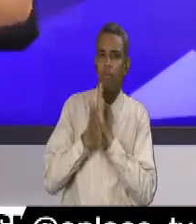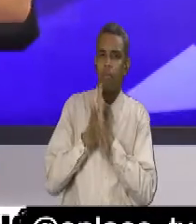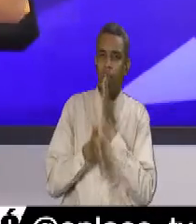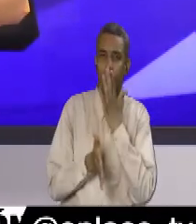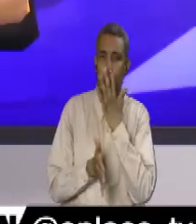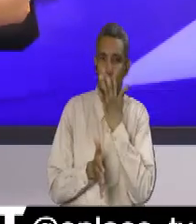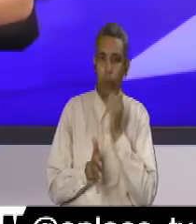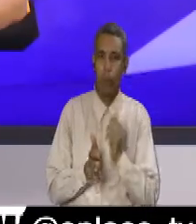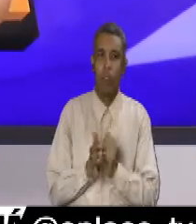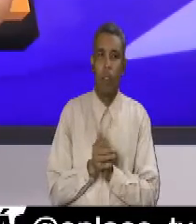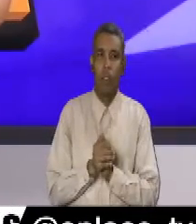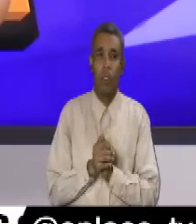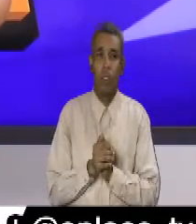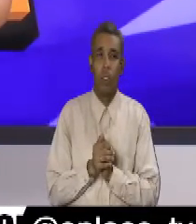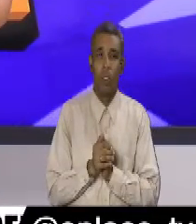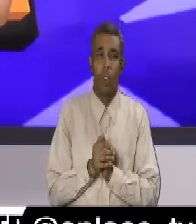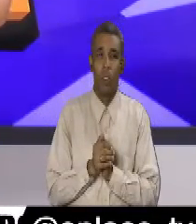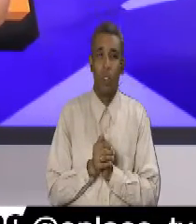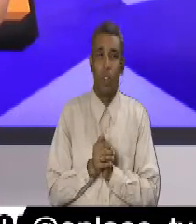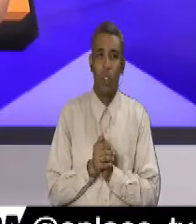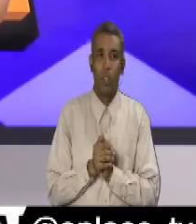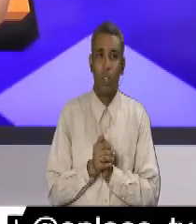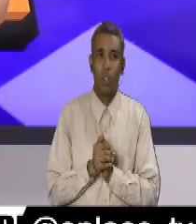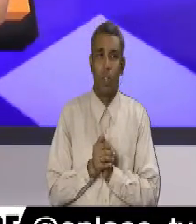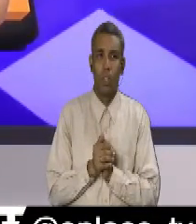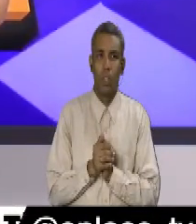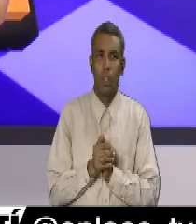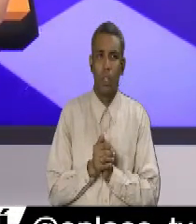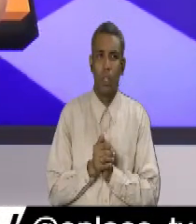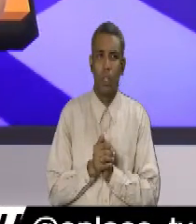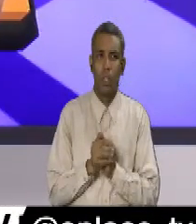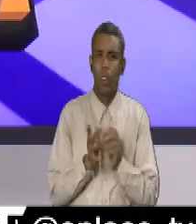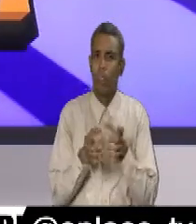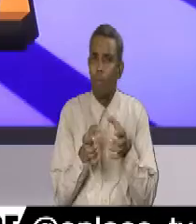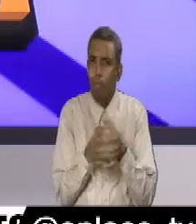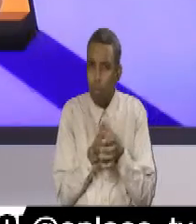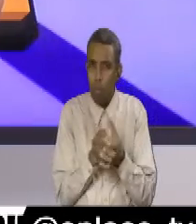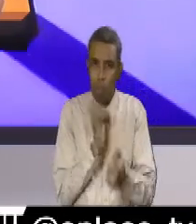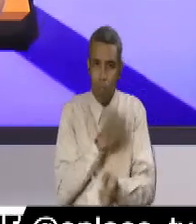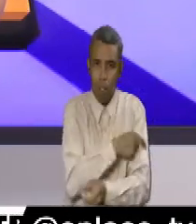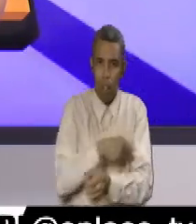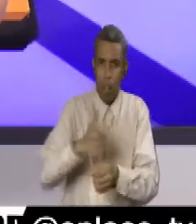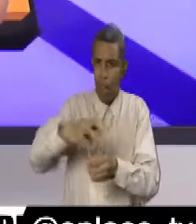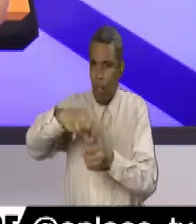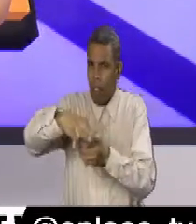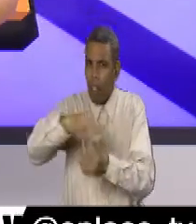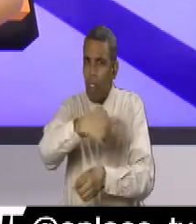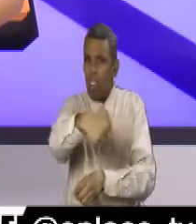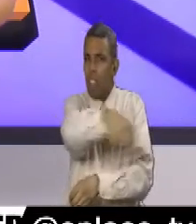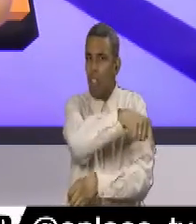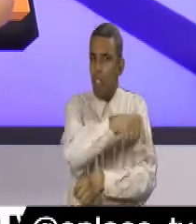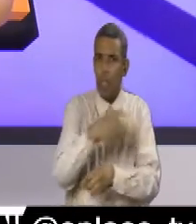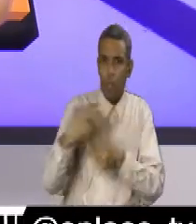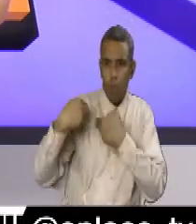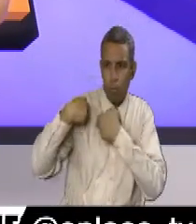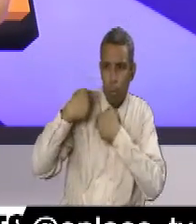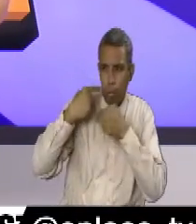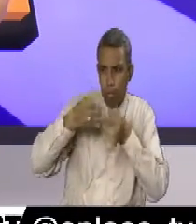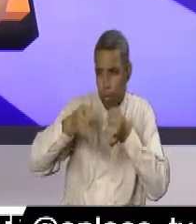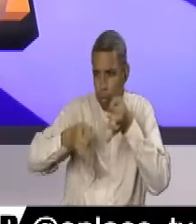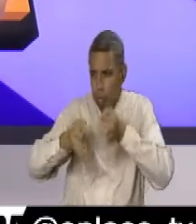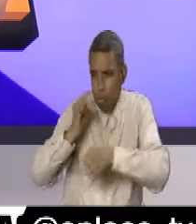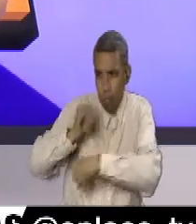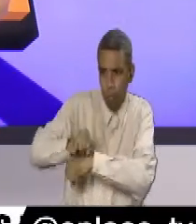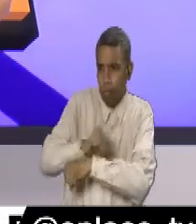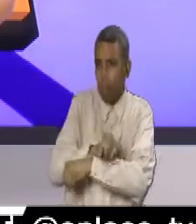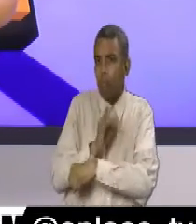delegados, quienes fueron presentados de manera oficial ante el Comité de Seguimiento Electoral para proceso revocatorio del próximo domingo